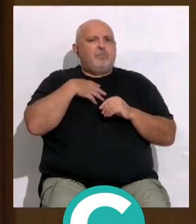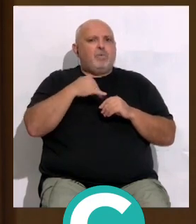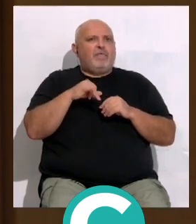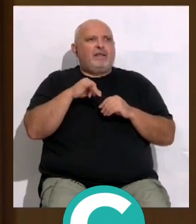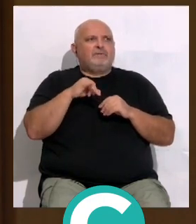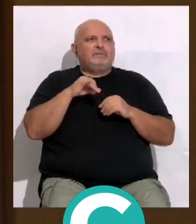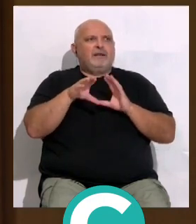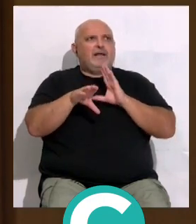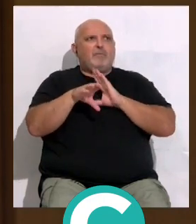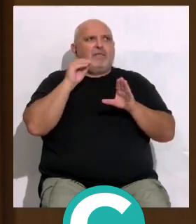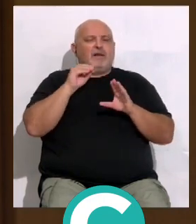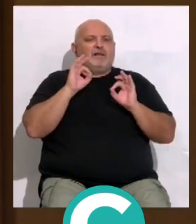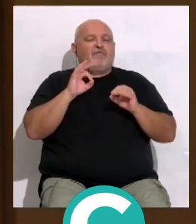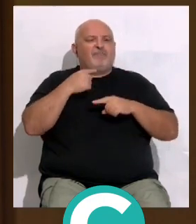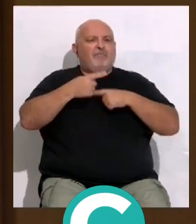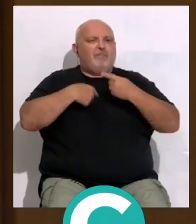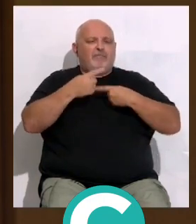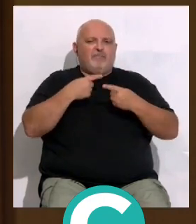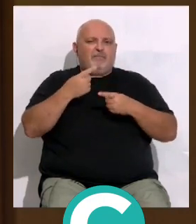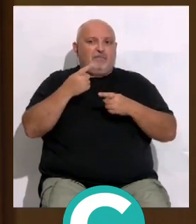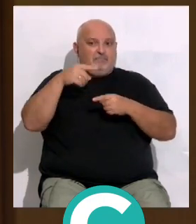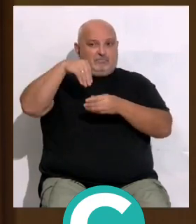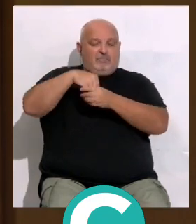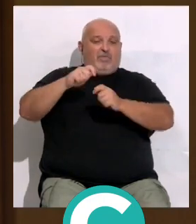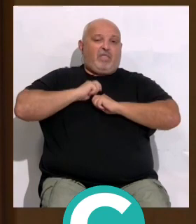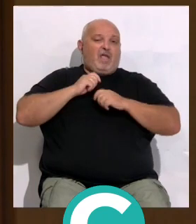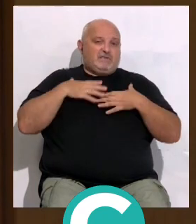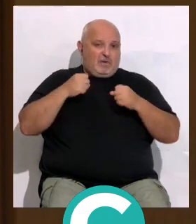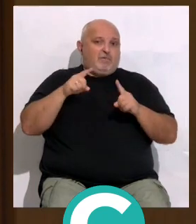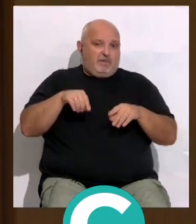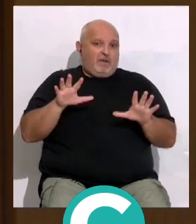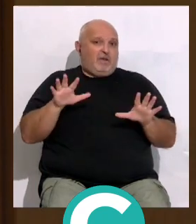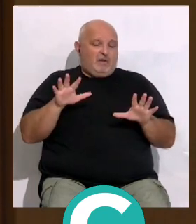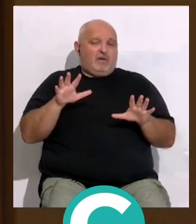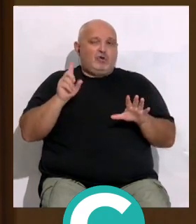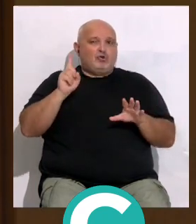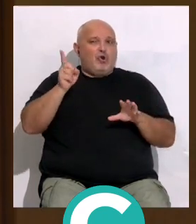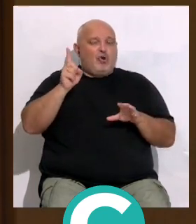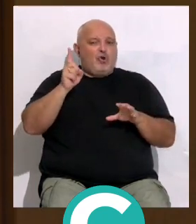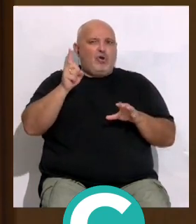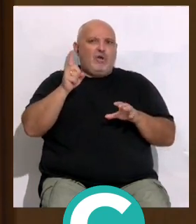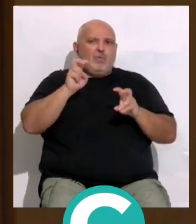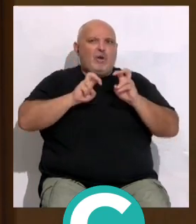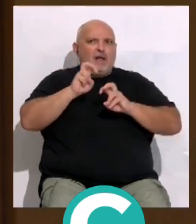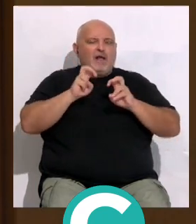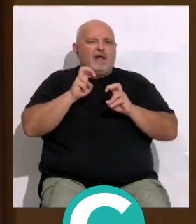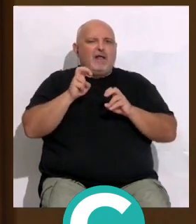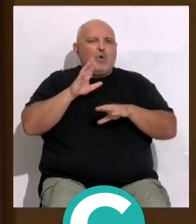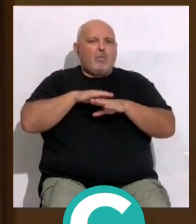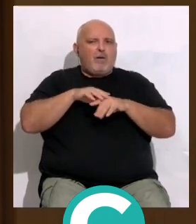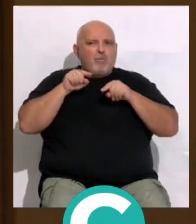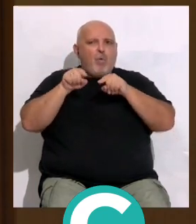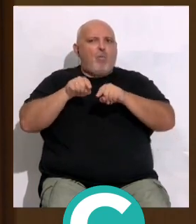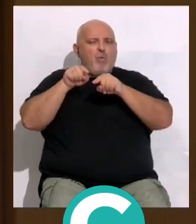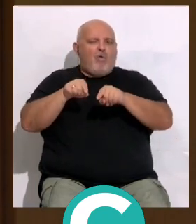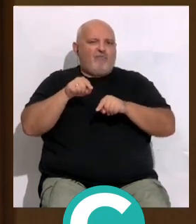puedan comprender que la familia es un agente de salud, no es un agente de patología. Hay que también desculpabilizar, porque